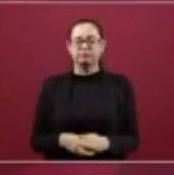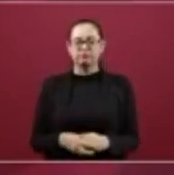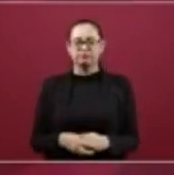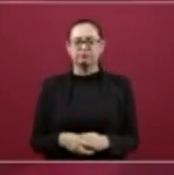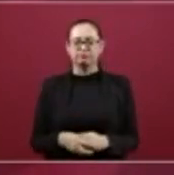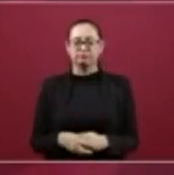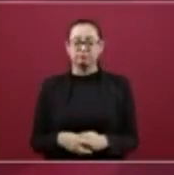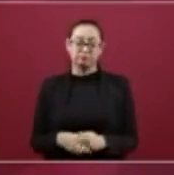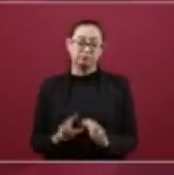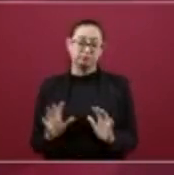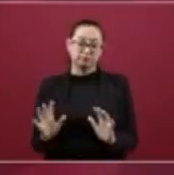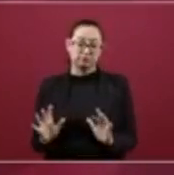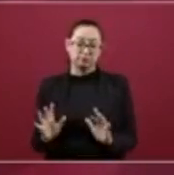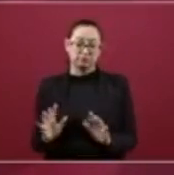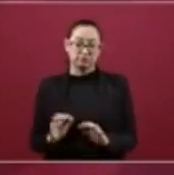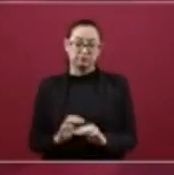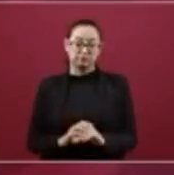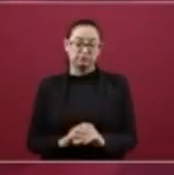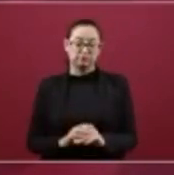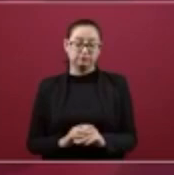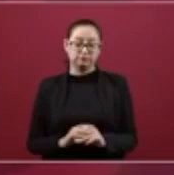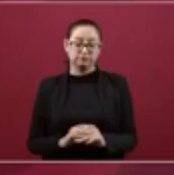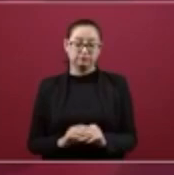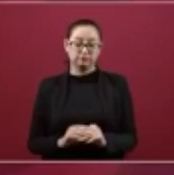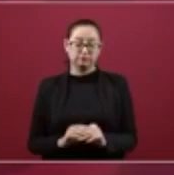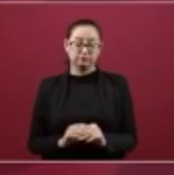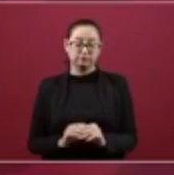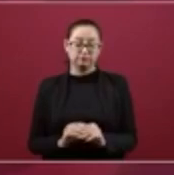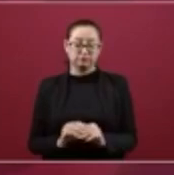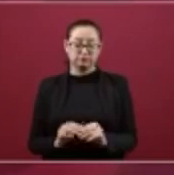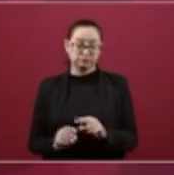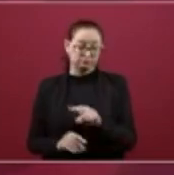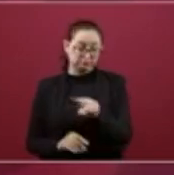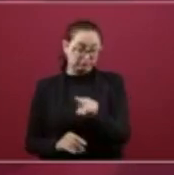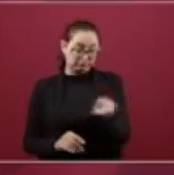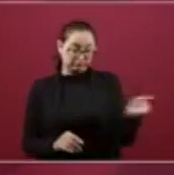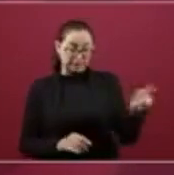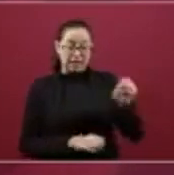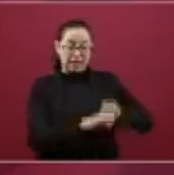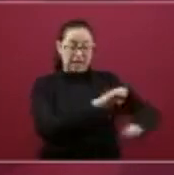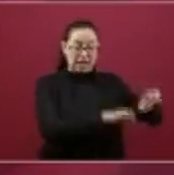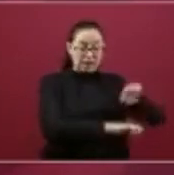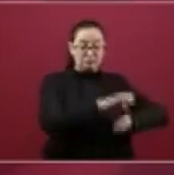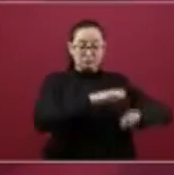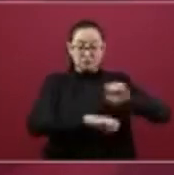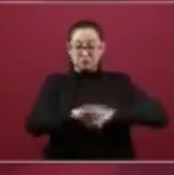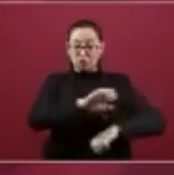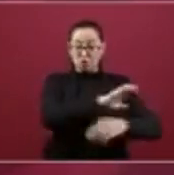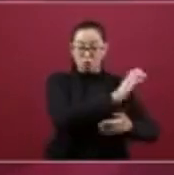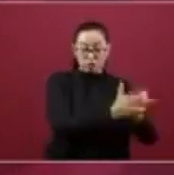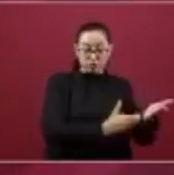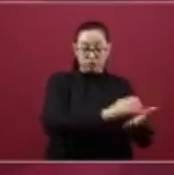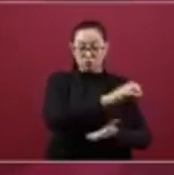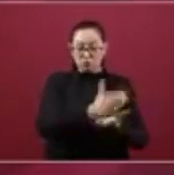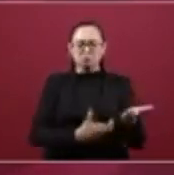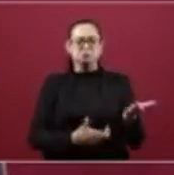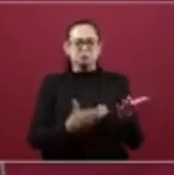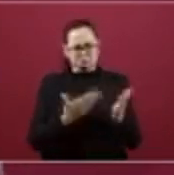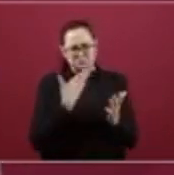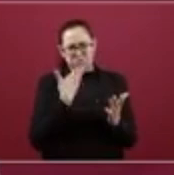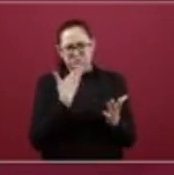Ellos, los que recibieron contratos, tienen la posibilidad de hacer lo